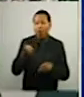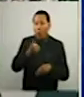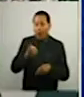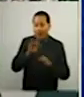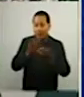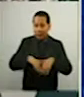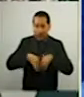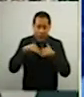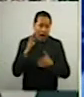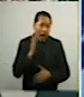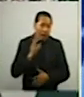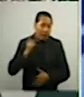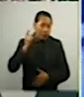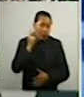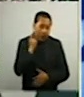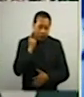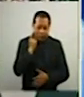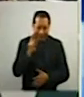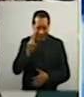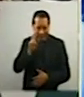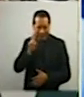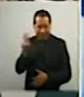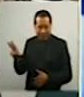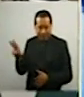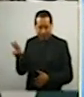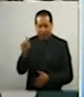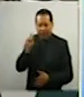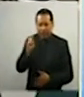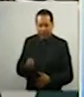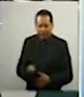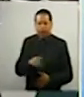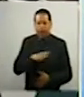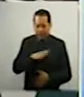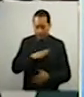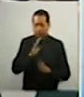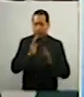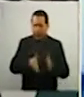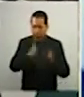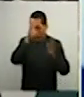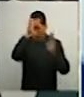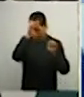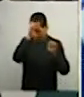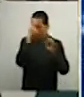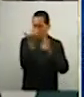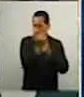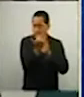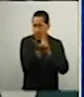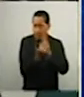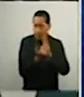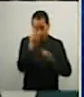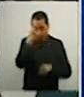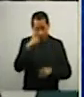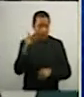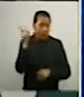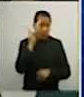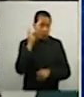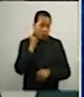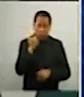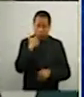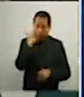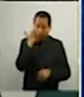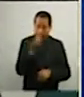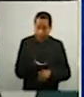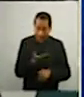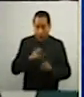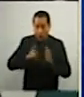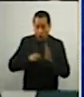que lo que se tiene que analizar por parte del INE es si esas reglas, no porque las haya aprobado la Cámara de Diputados en este último